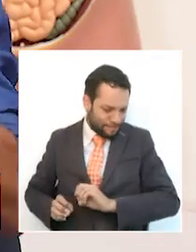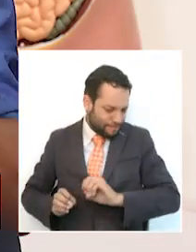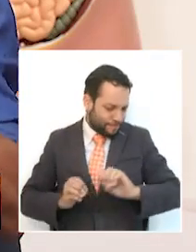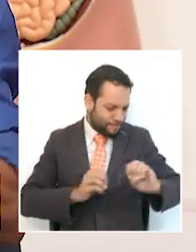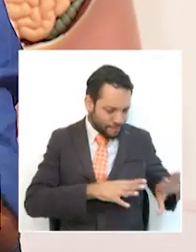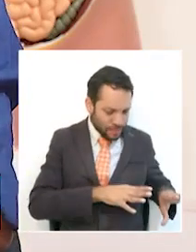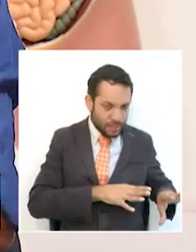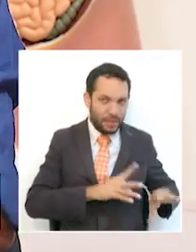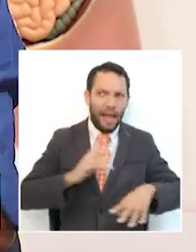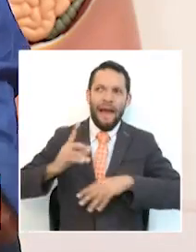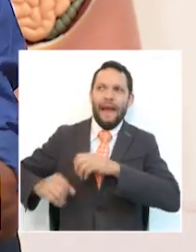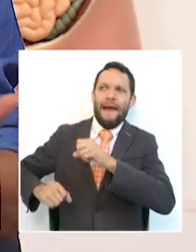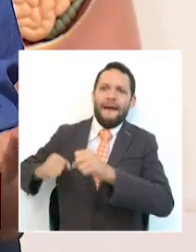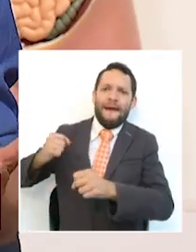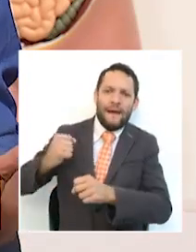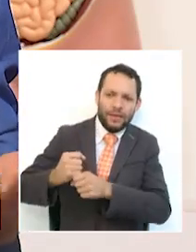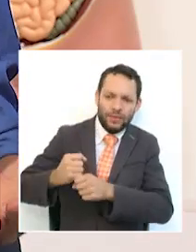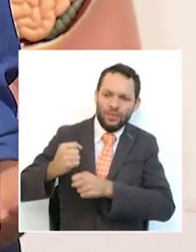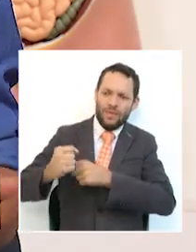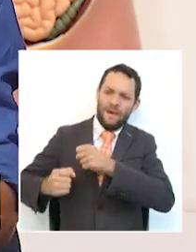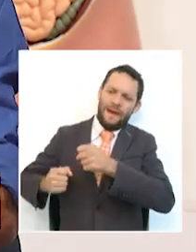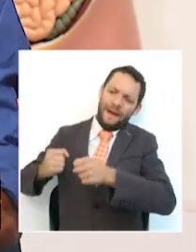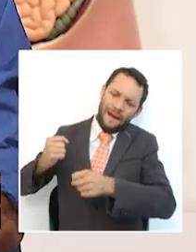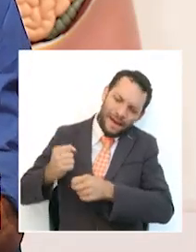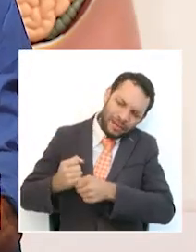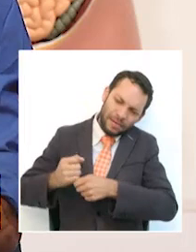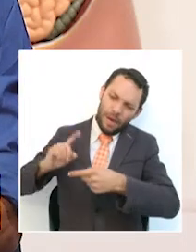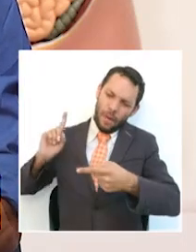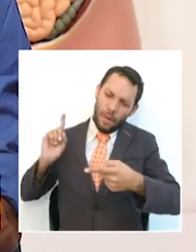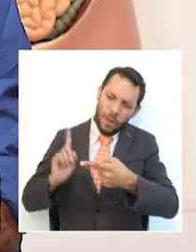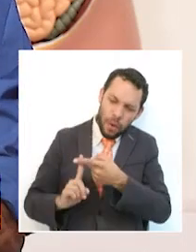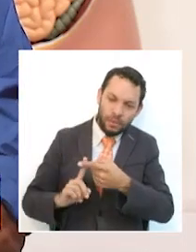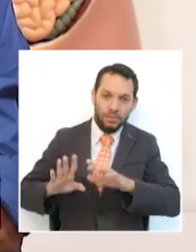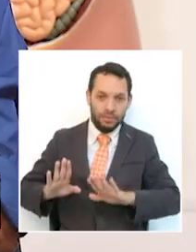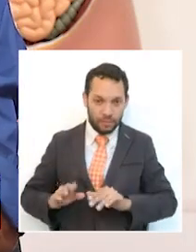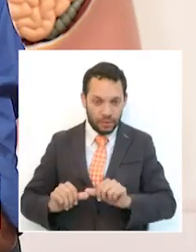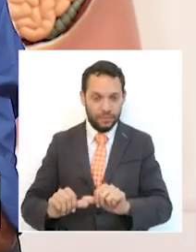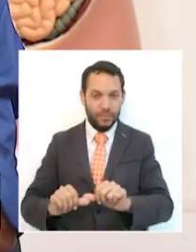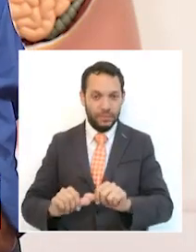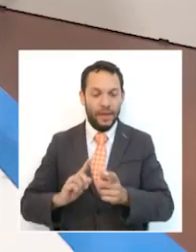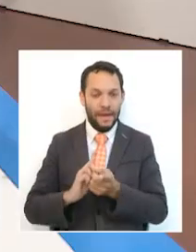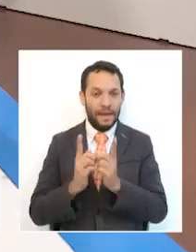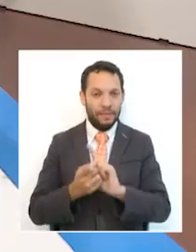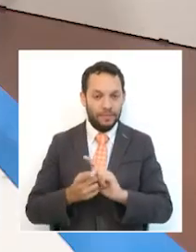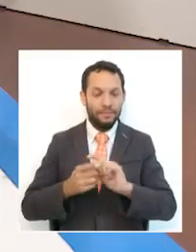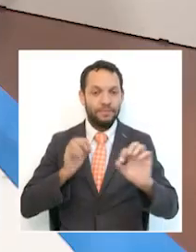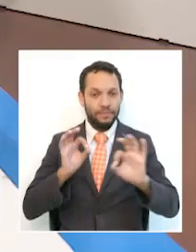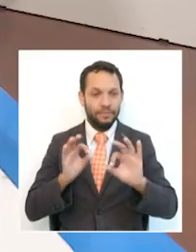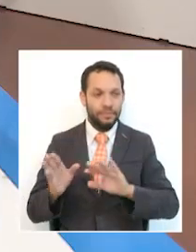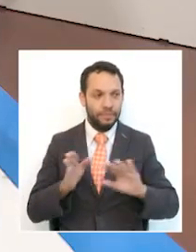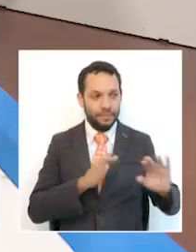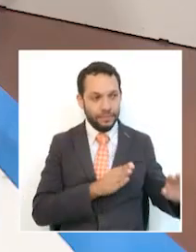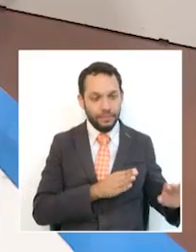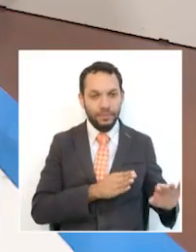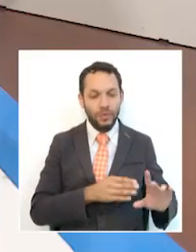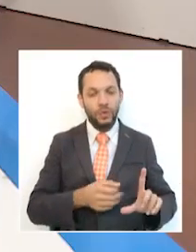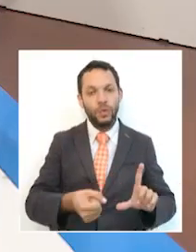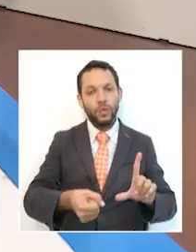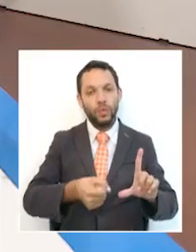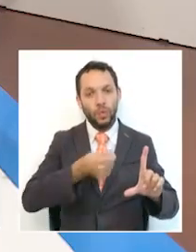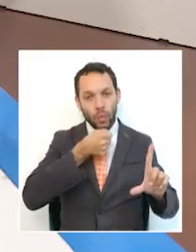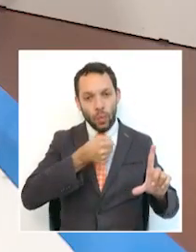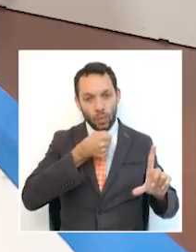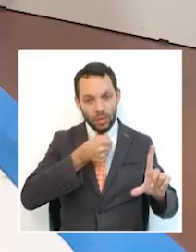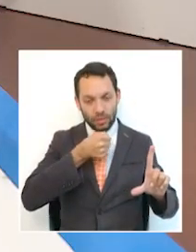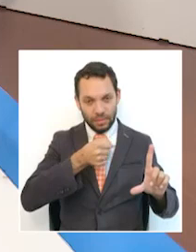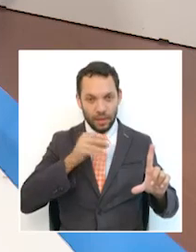años en que inclusive las personas mueren con estos traumas y ahí lo que debemos de trabajar tenemos césar una nota espectacular donde